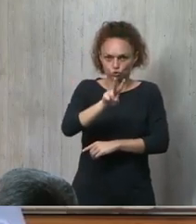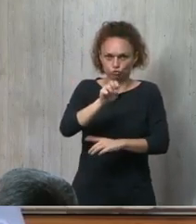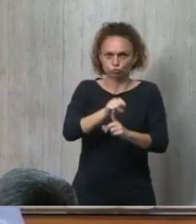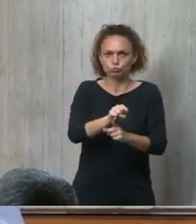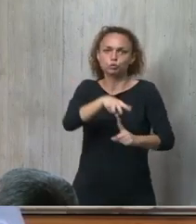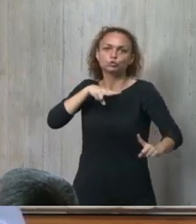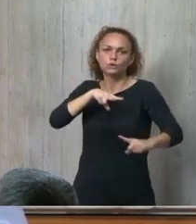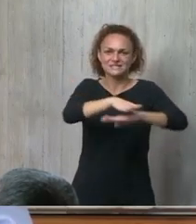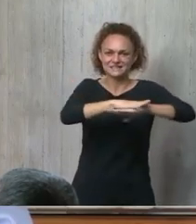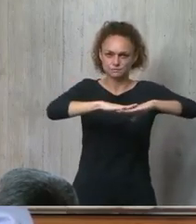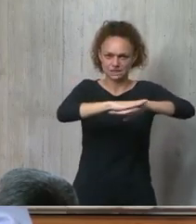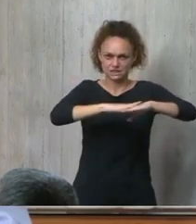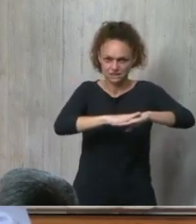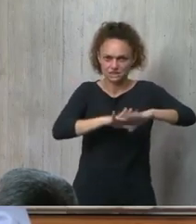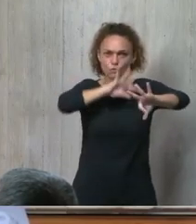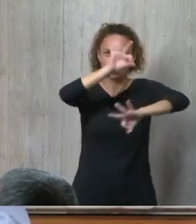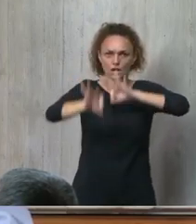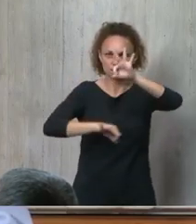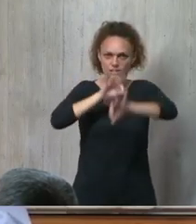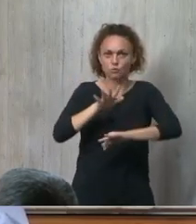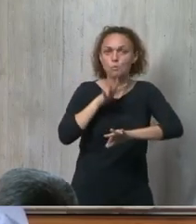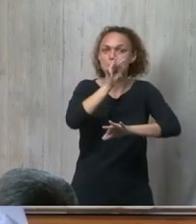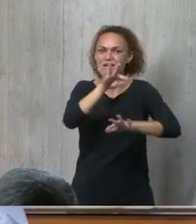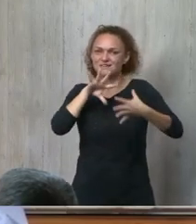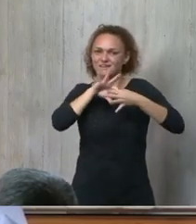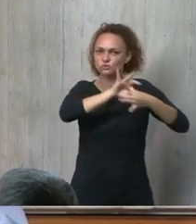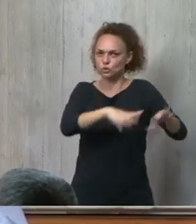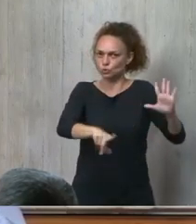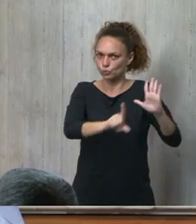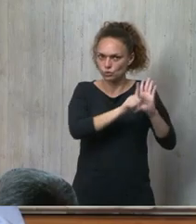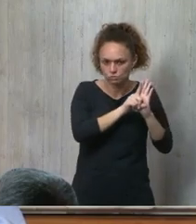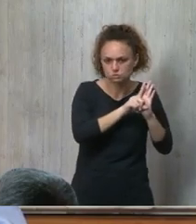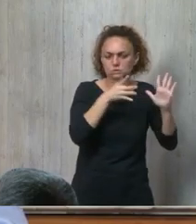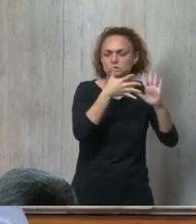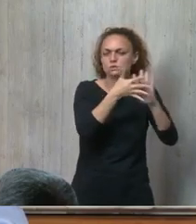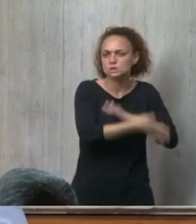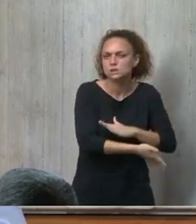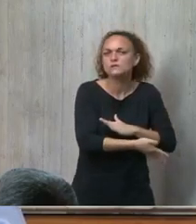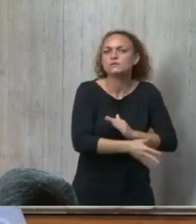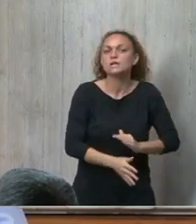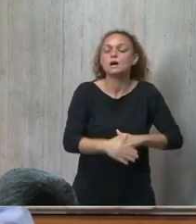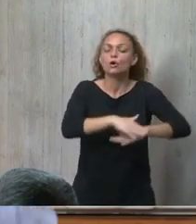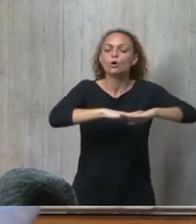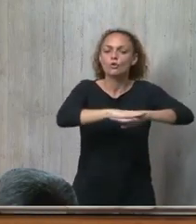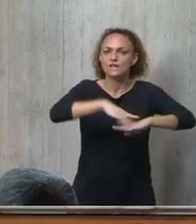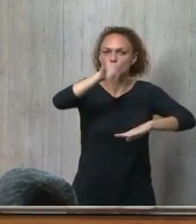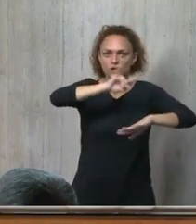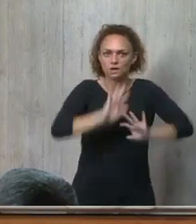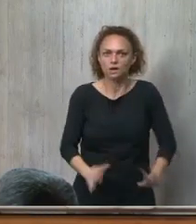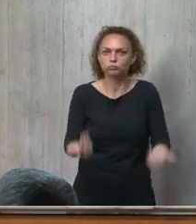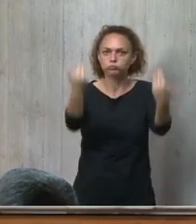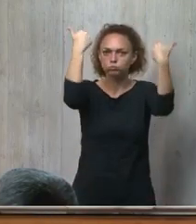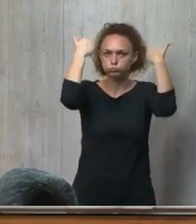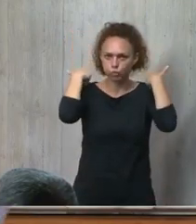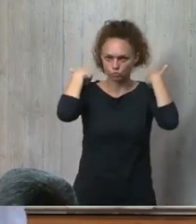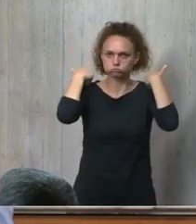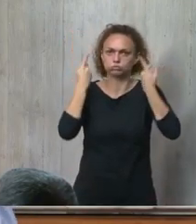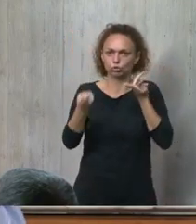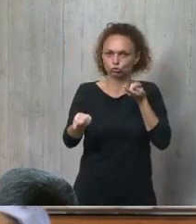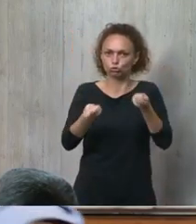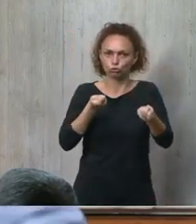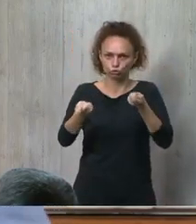administrativo y organizativo y legal. Por lo tanto, significa que sigue asumiendo el Gobierno de Canarias la dirección de las operaciones, aunque,